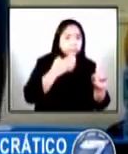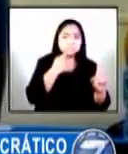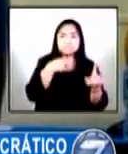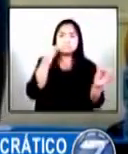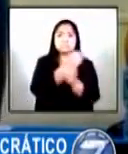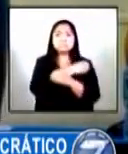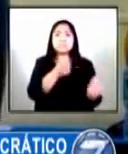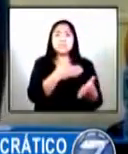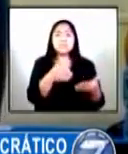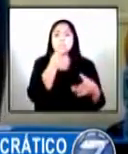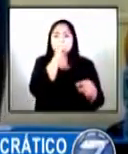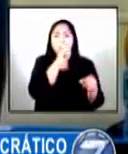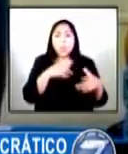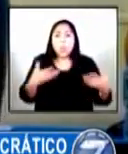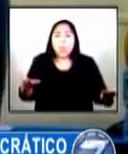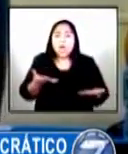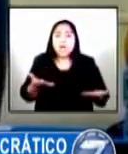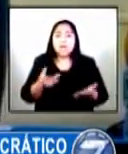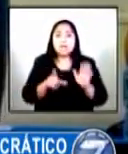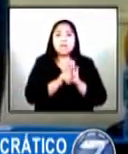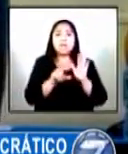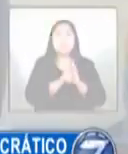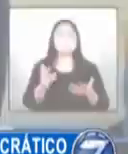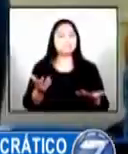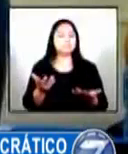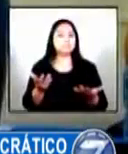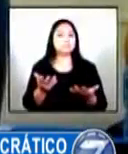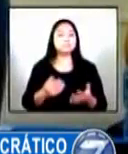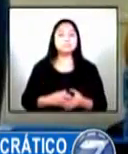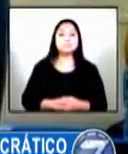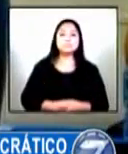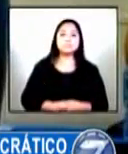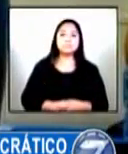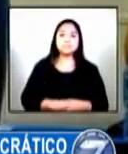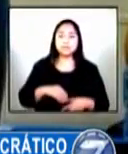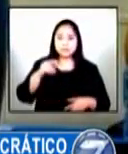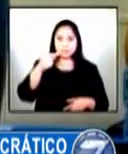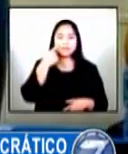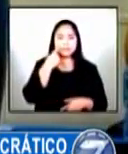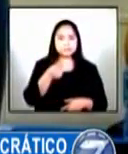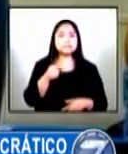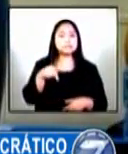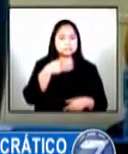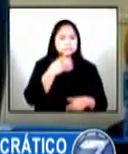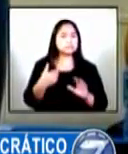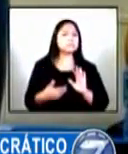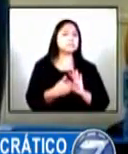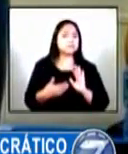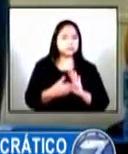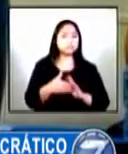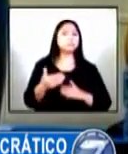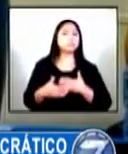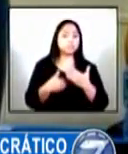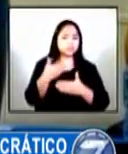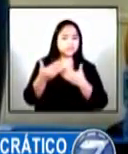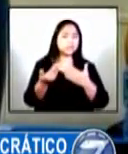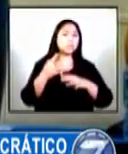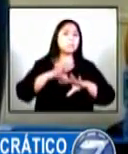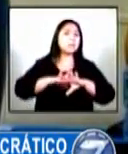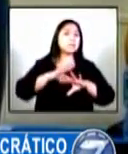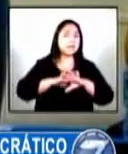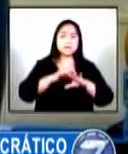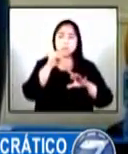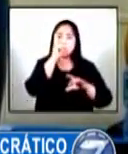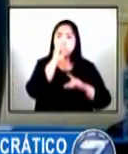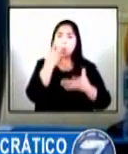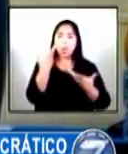en el ordenamiento legal, pero que fue puesta de moda. Ese es un defecto procesal que nos